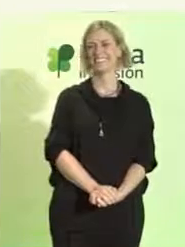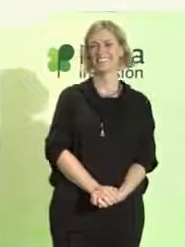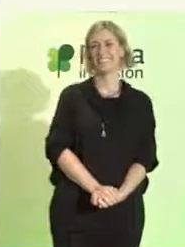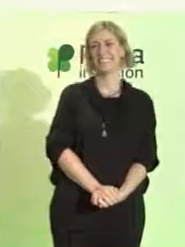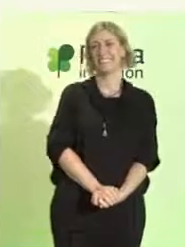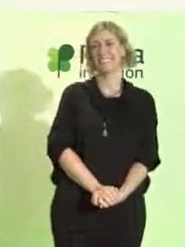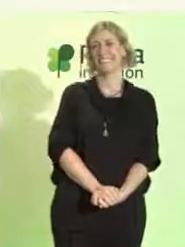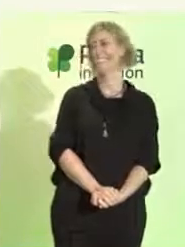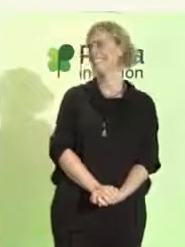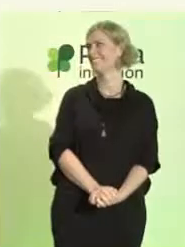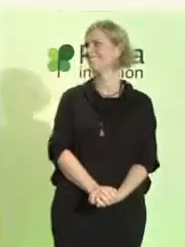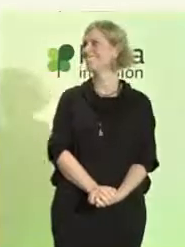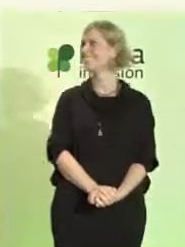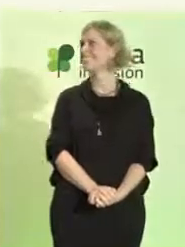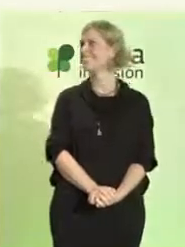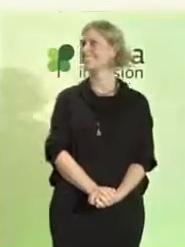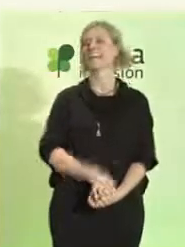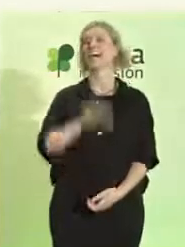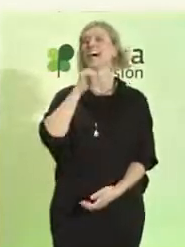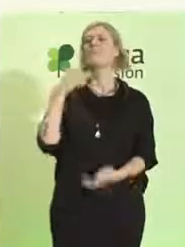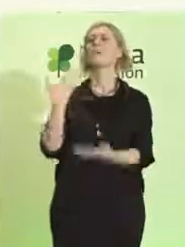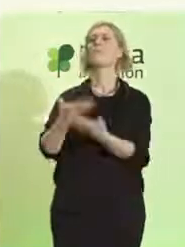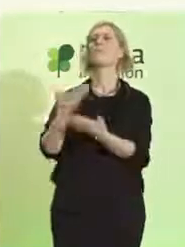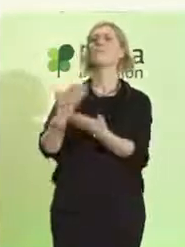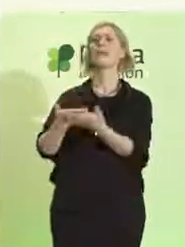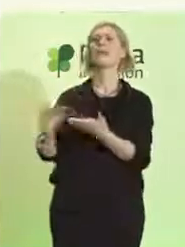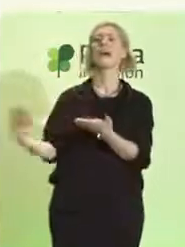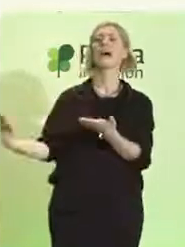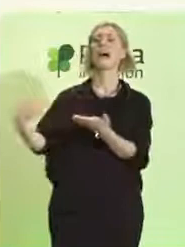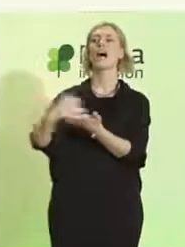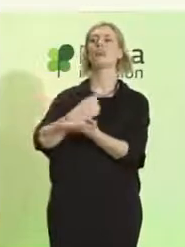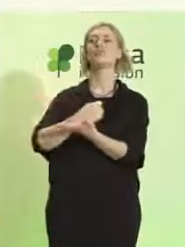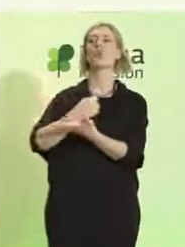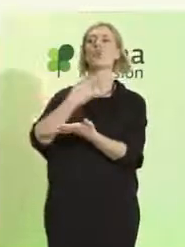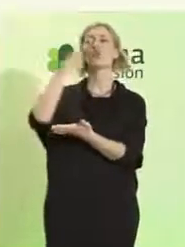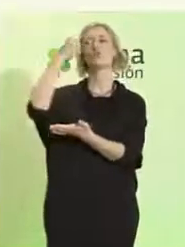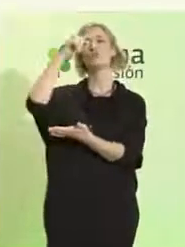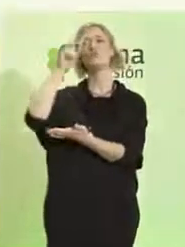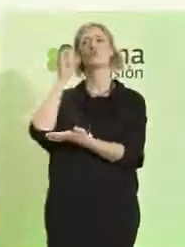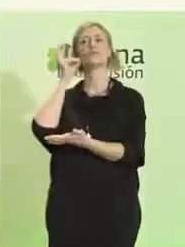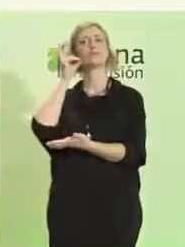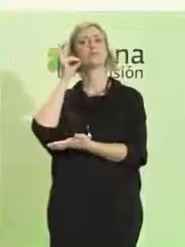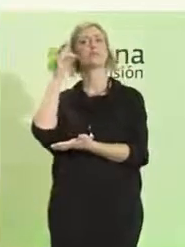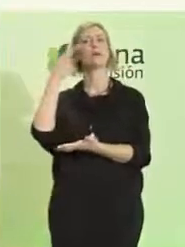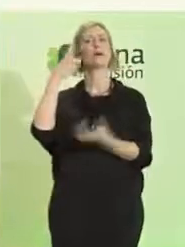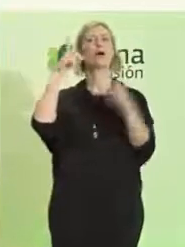¿Vale? Ya os voy a pedir a todos y a todas que cerréis los ojos.